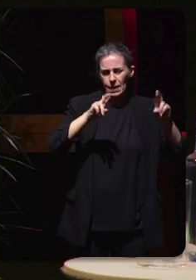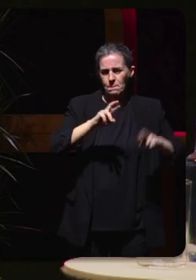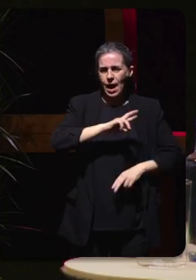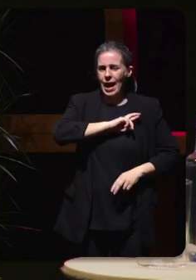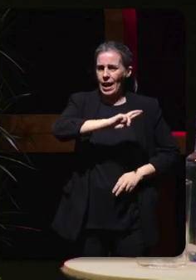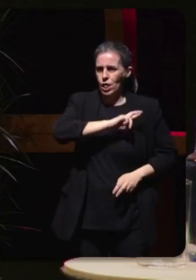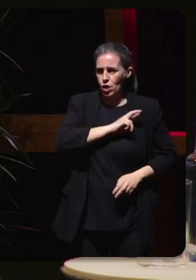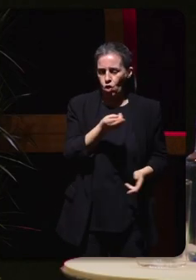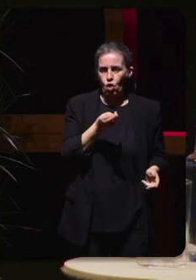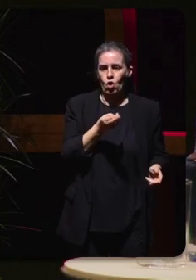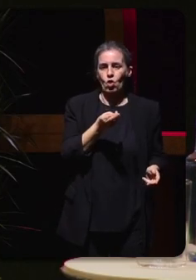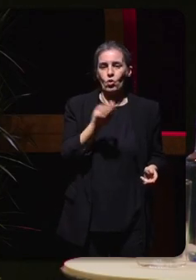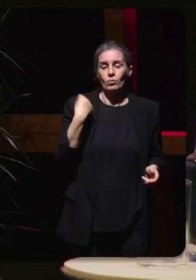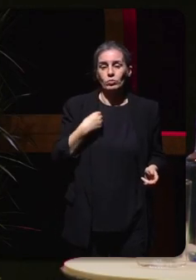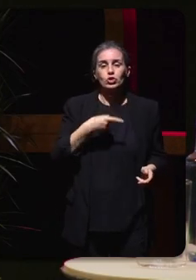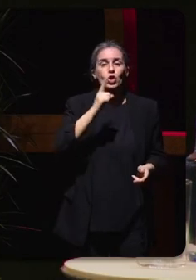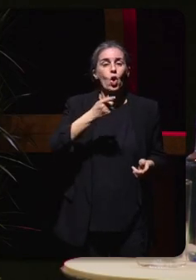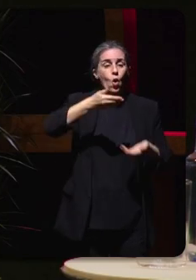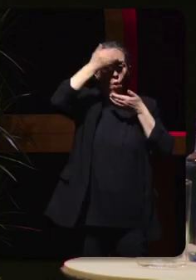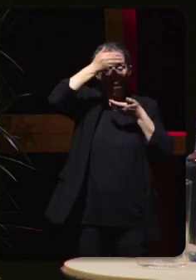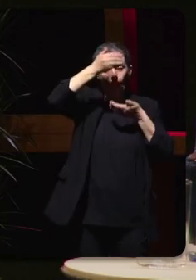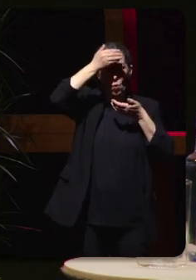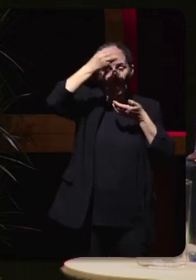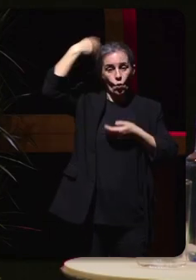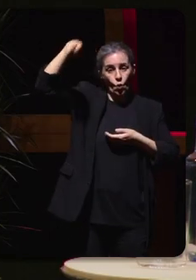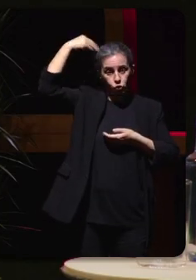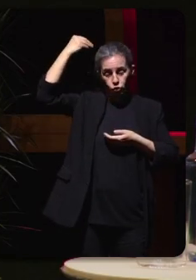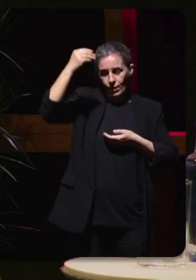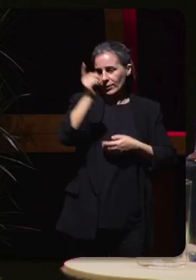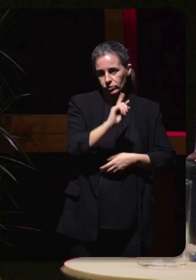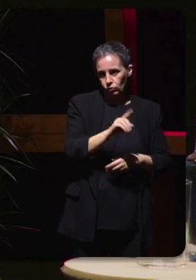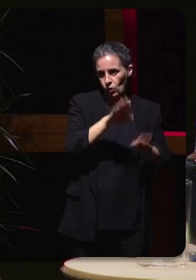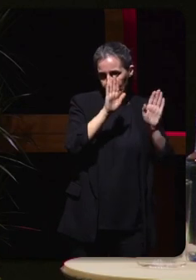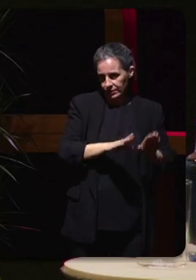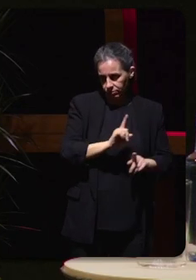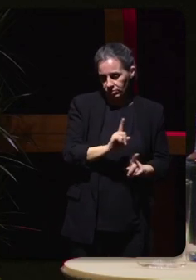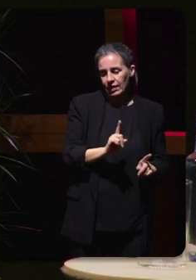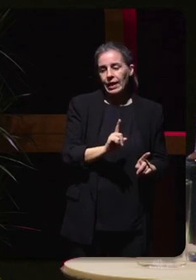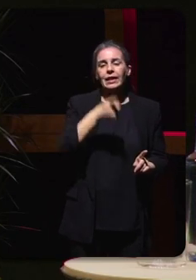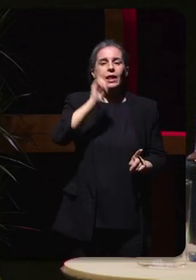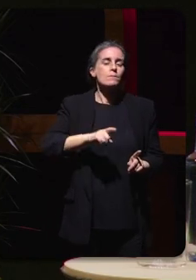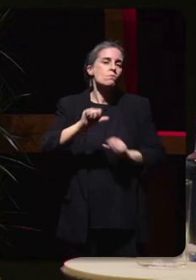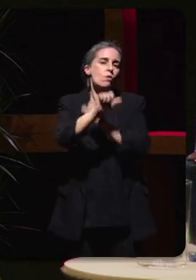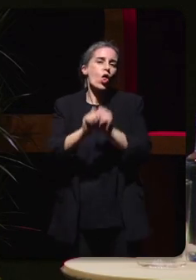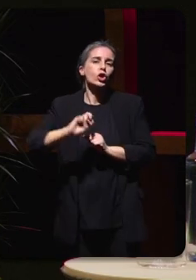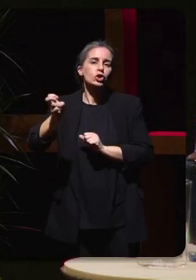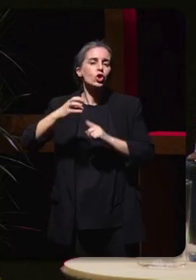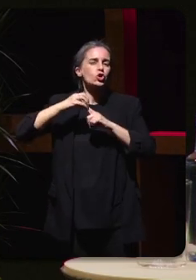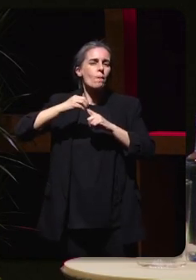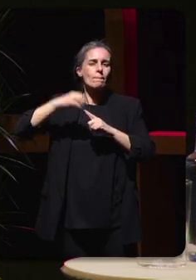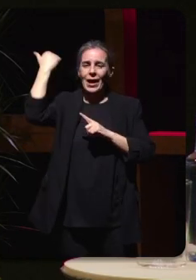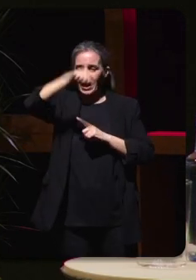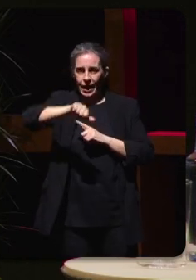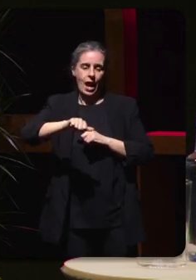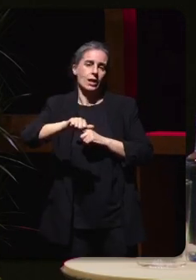no son únicamente el musulmán, bueno, los modelos patriarcales hasta el extremo, como